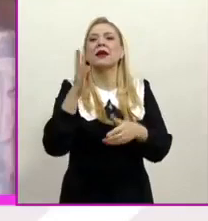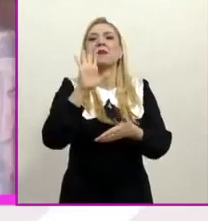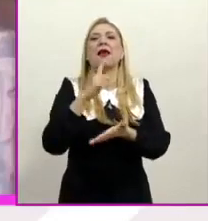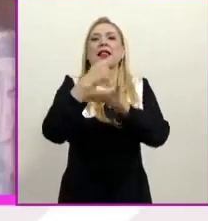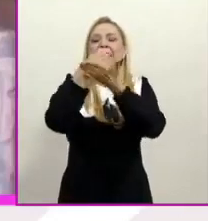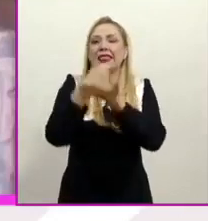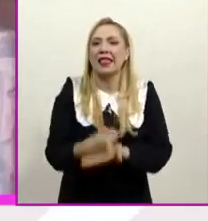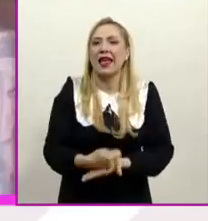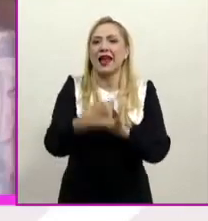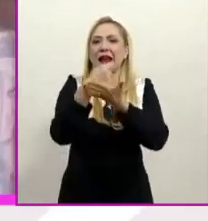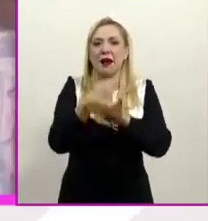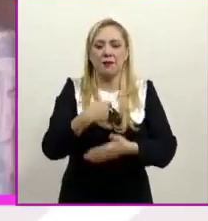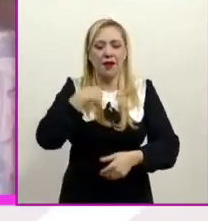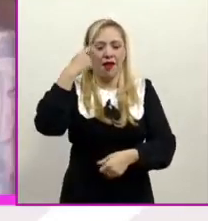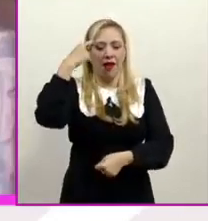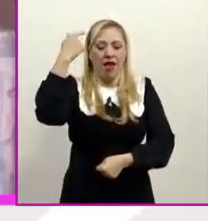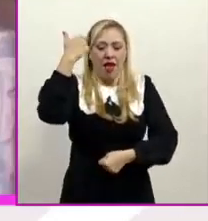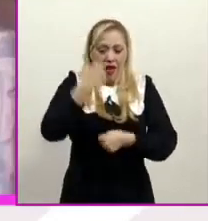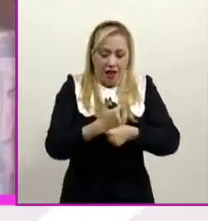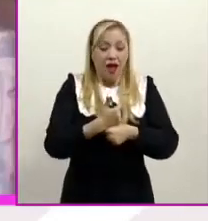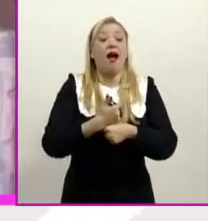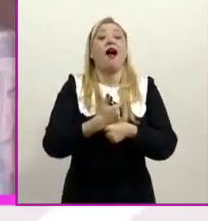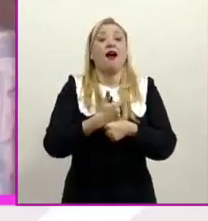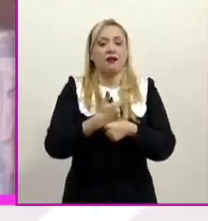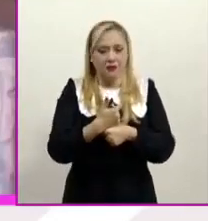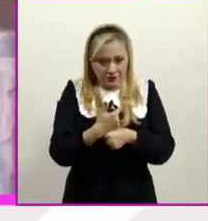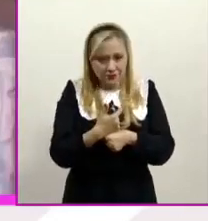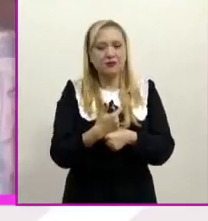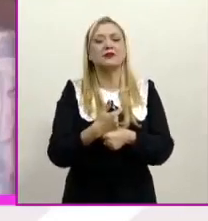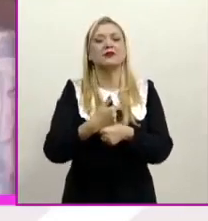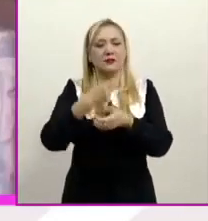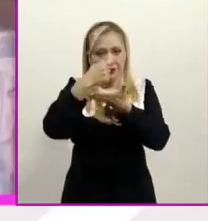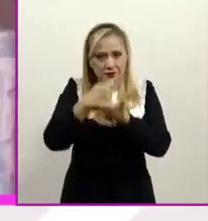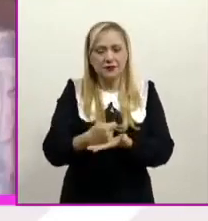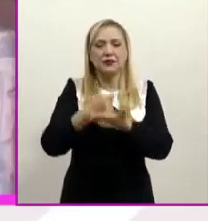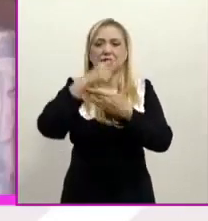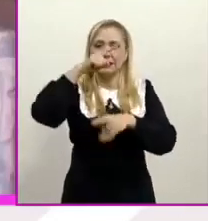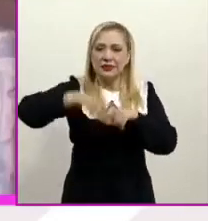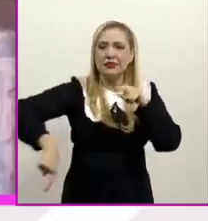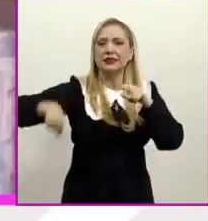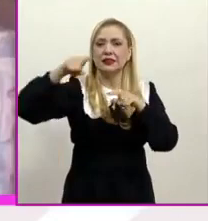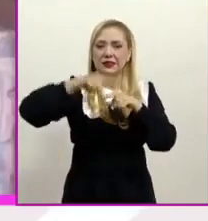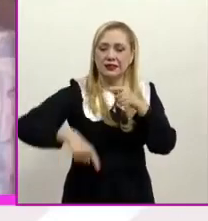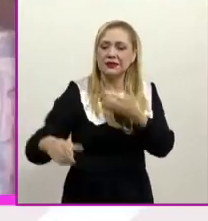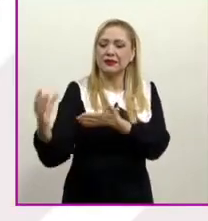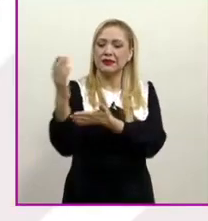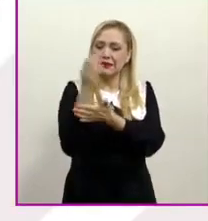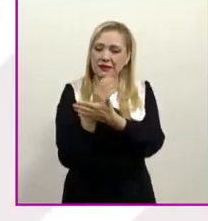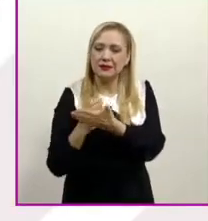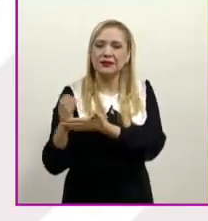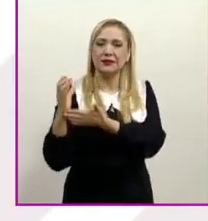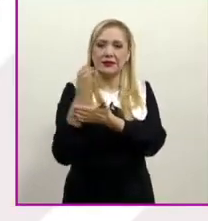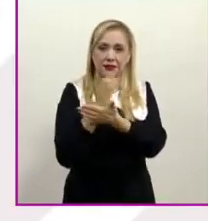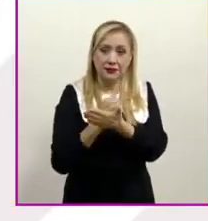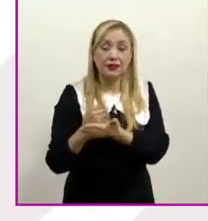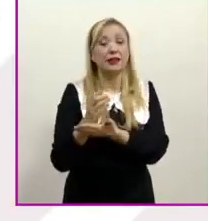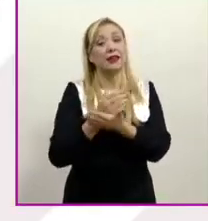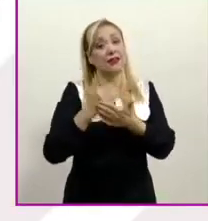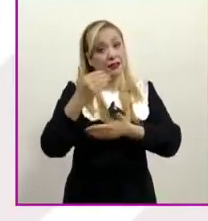vez que lo haces consciente, ya puede empezar el proceso de sanación. Estamos en el proceso de hacerlo